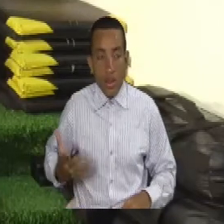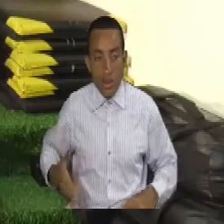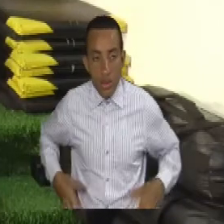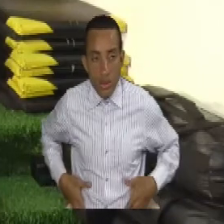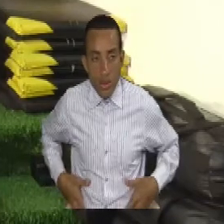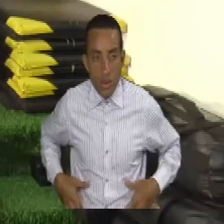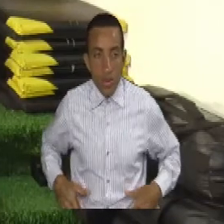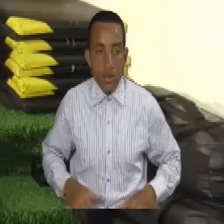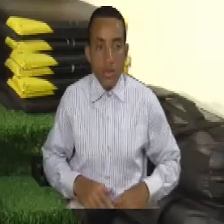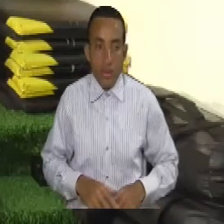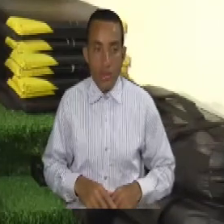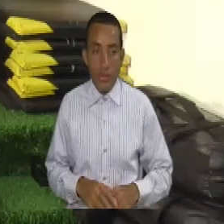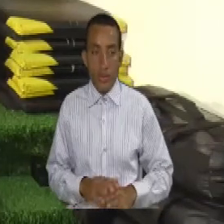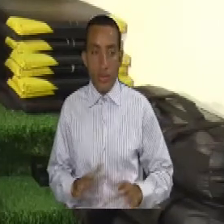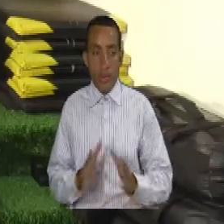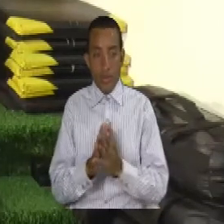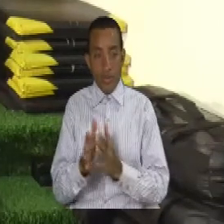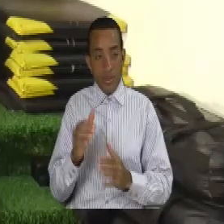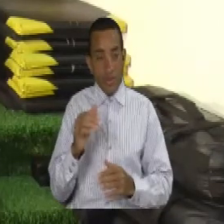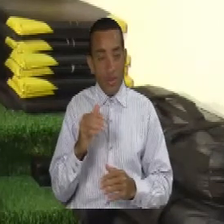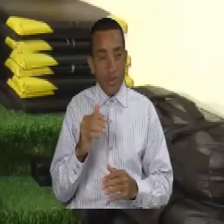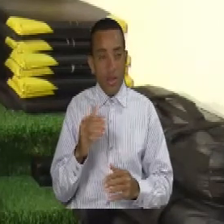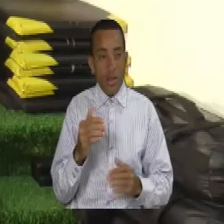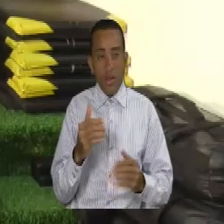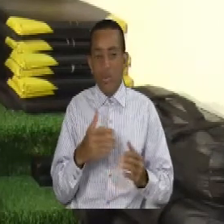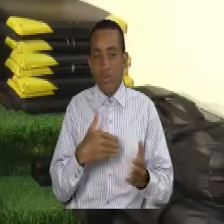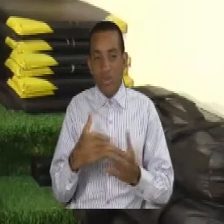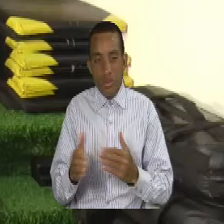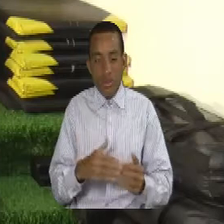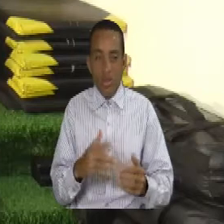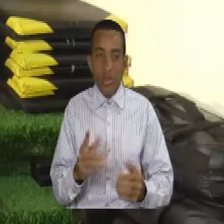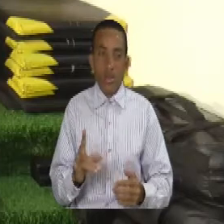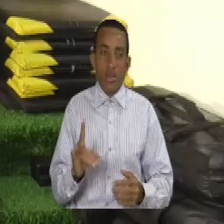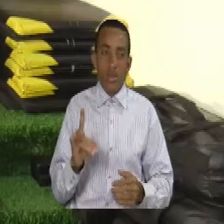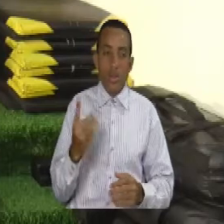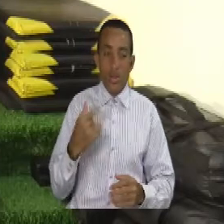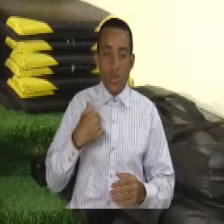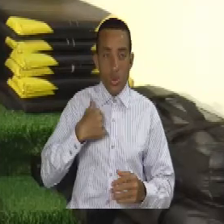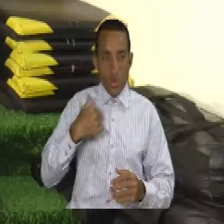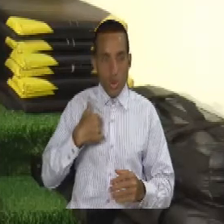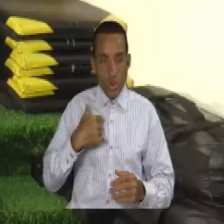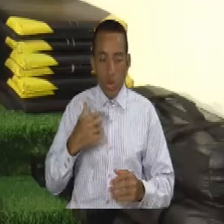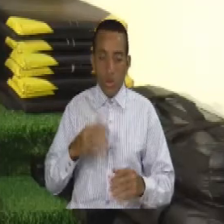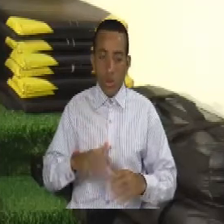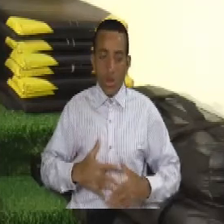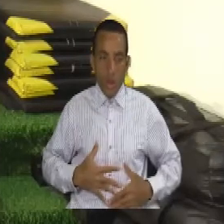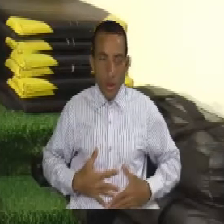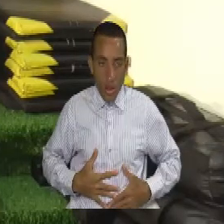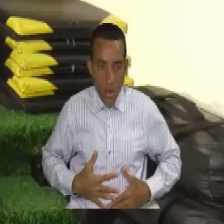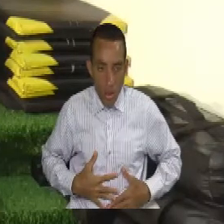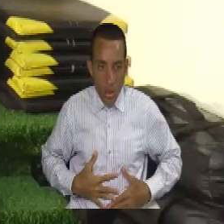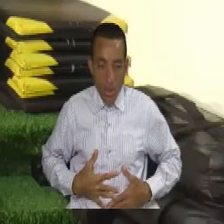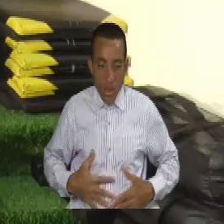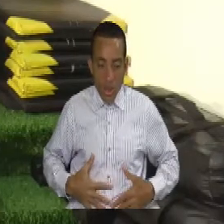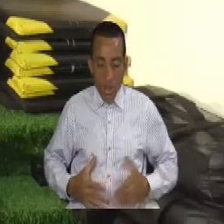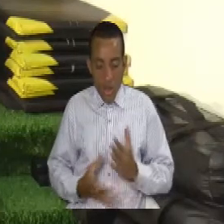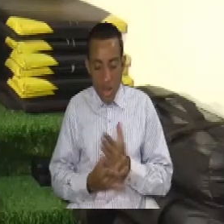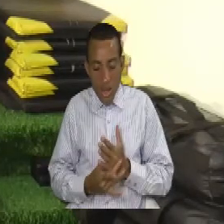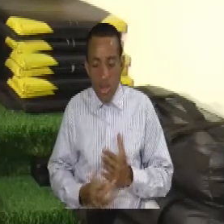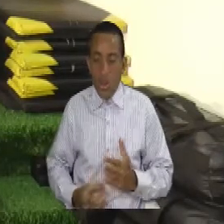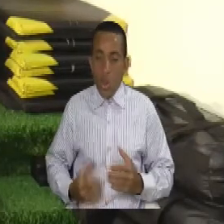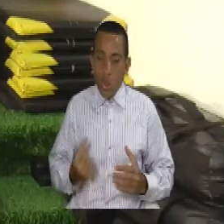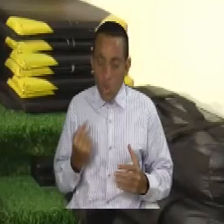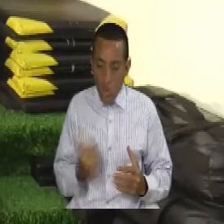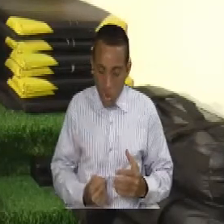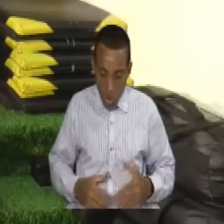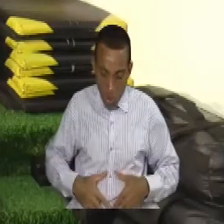los ejercicios. Entonces, no importa que haga, que es que yo, si yo hago abdominal, la grasa se me endurece. No, es una gran mentira.